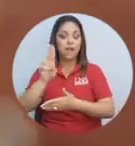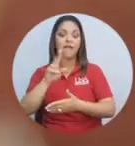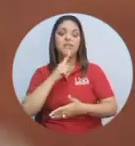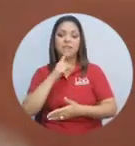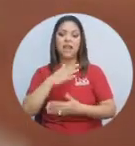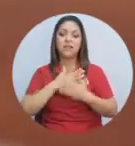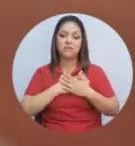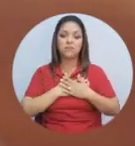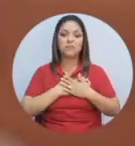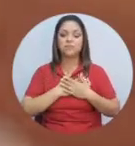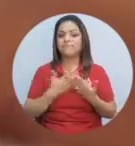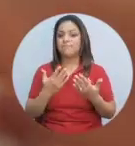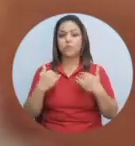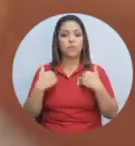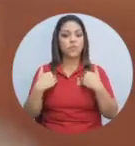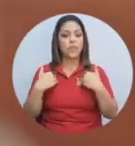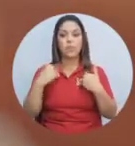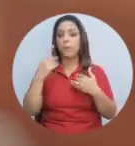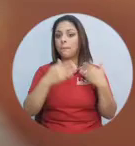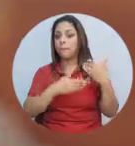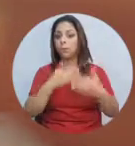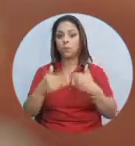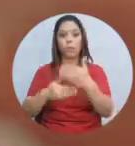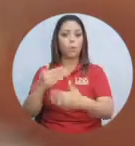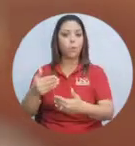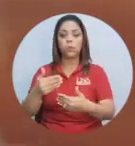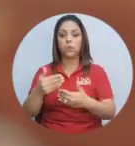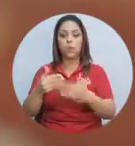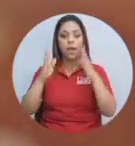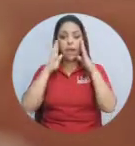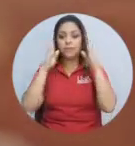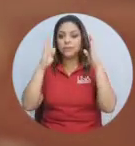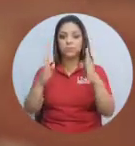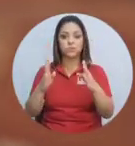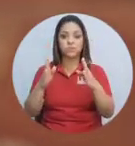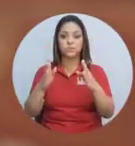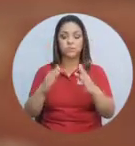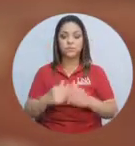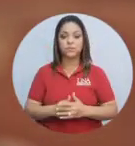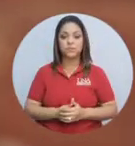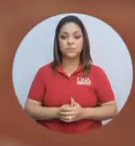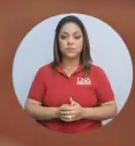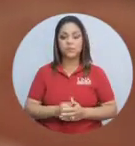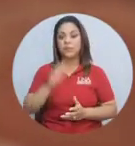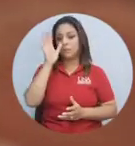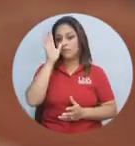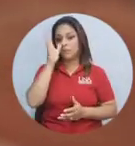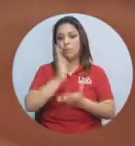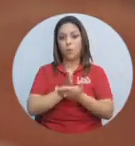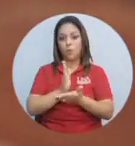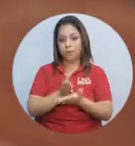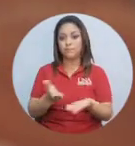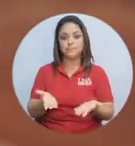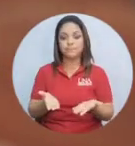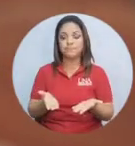categoría. Si la universidad lamentablemente no cuenta todavía con un protocolo de